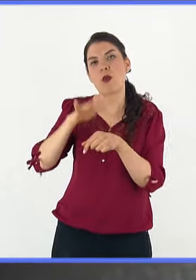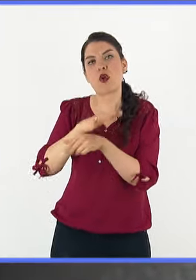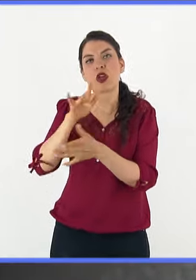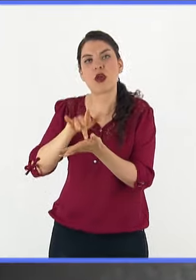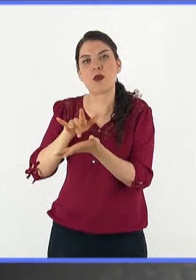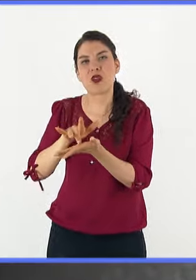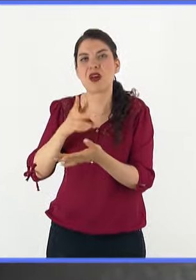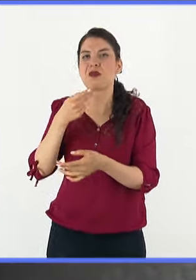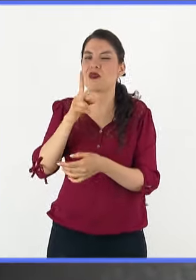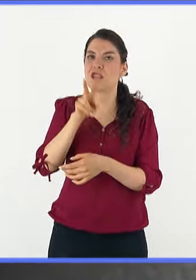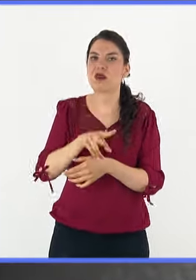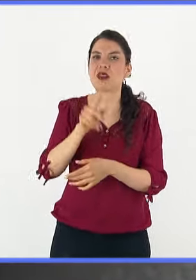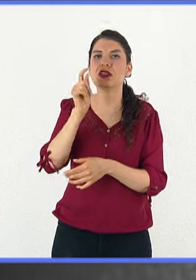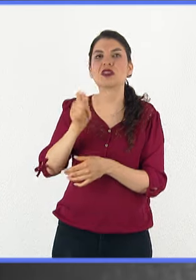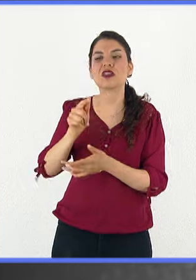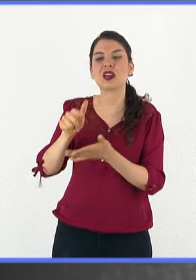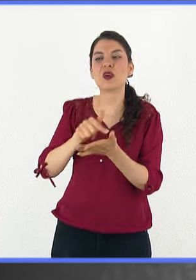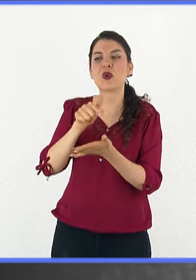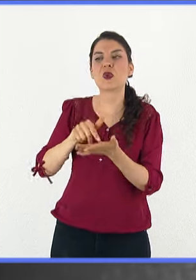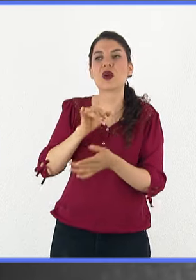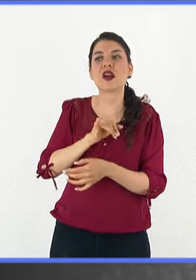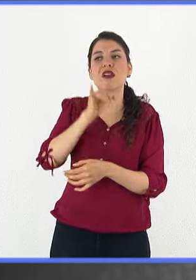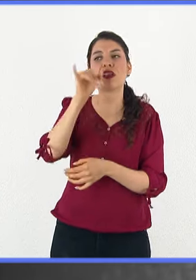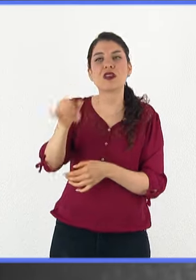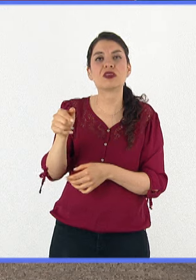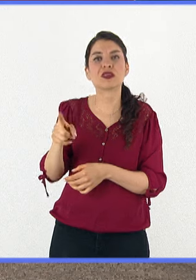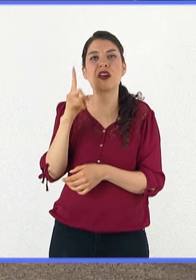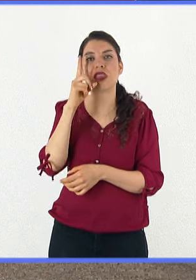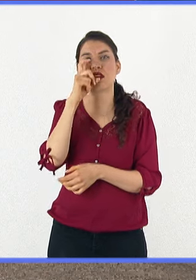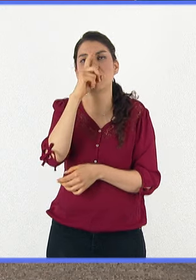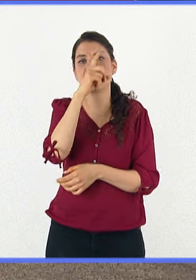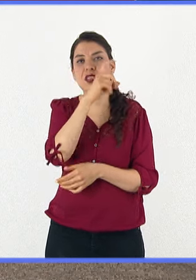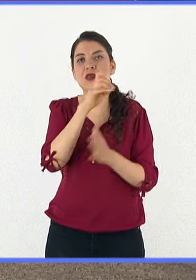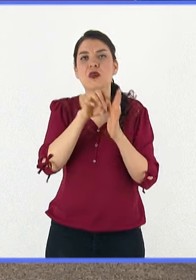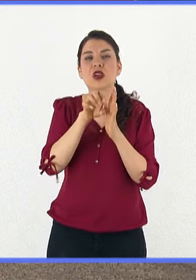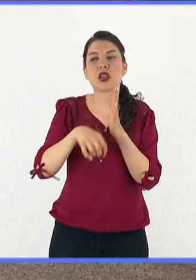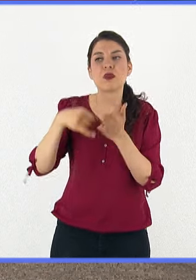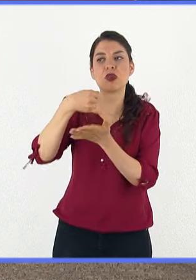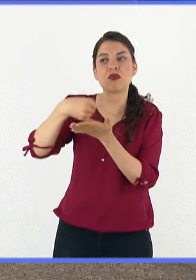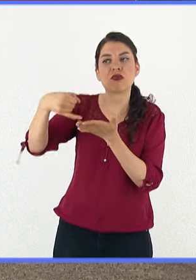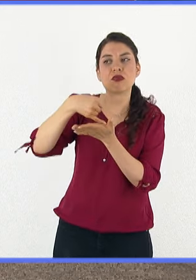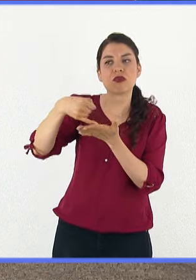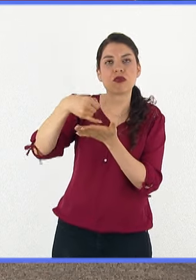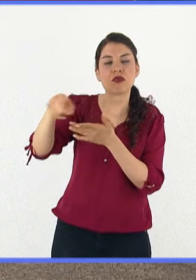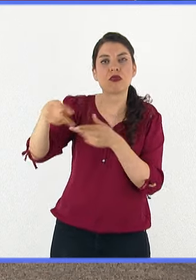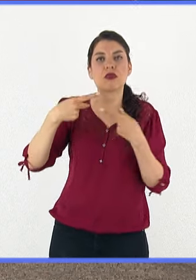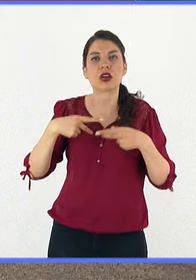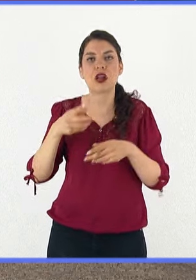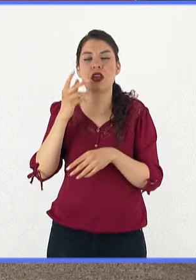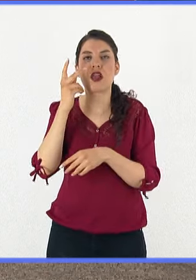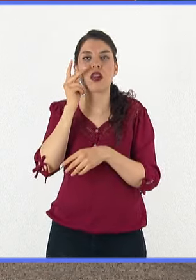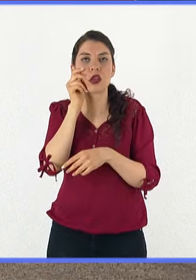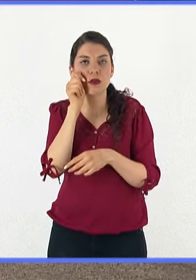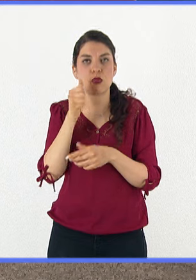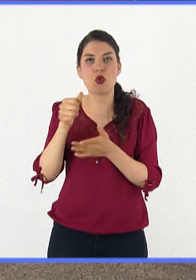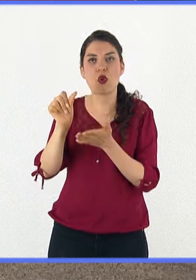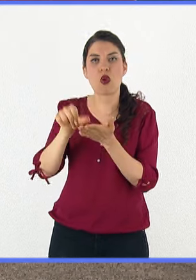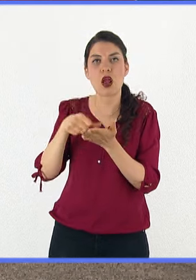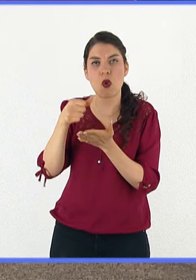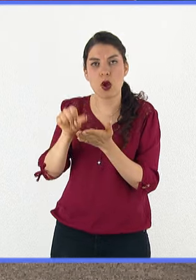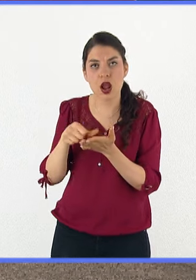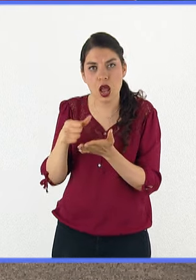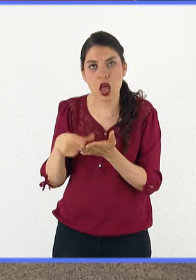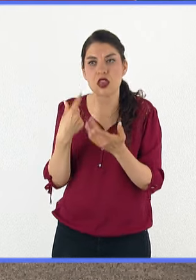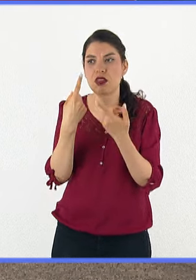zonas es muy difícil el que las sociedades por ejemplo los productores los agricultores de limón de aguacate de berris en